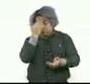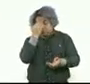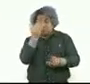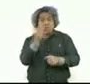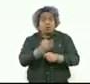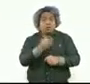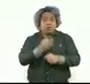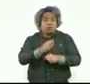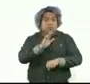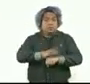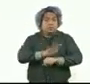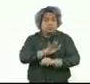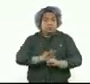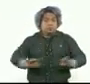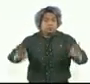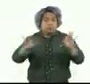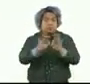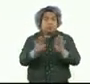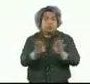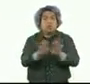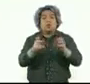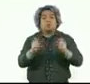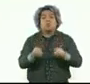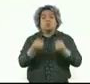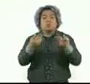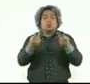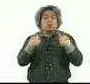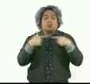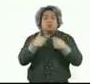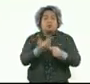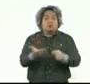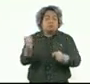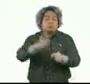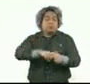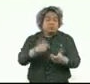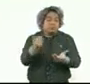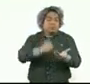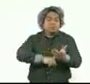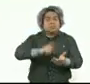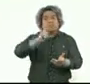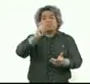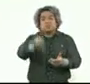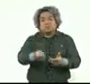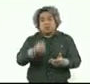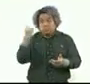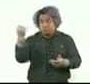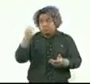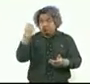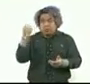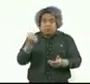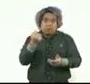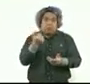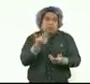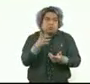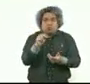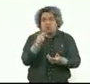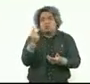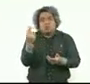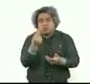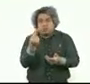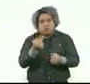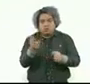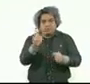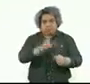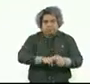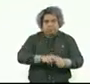siendo principalmente por una reducción del número de personas que están ingresando a los hospitales, que significa que menos personas, afortunadamente, están requiriendo hospitalización día con